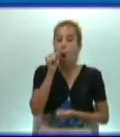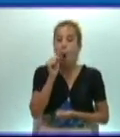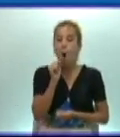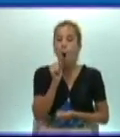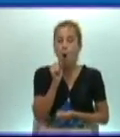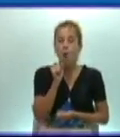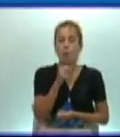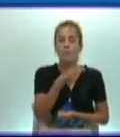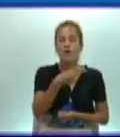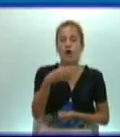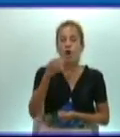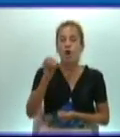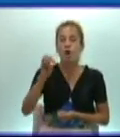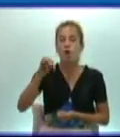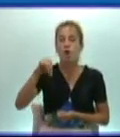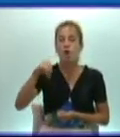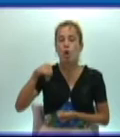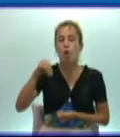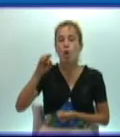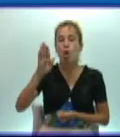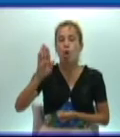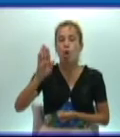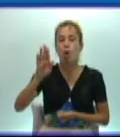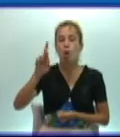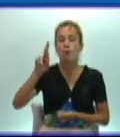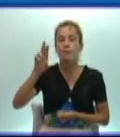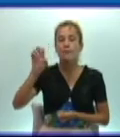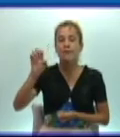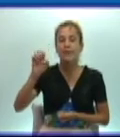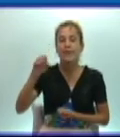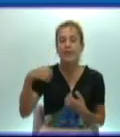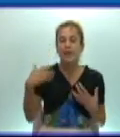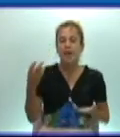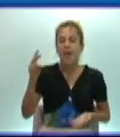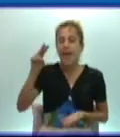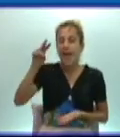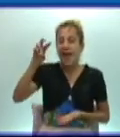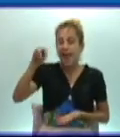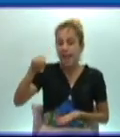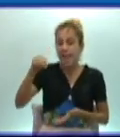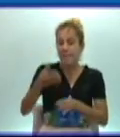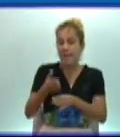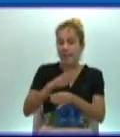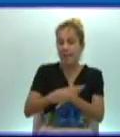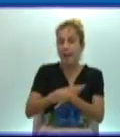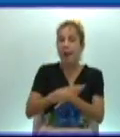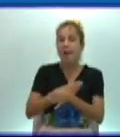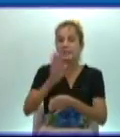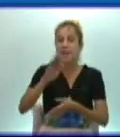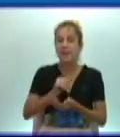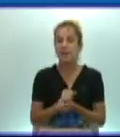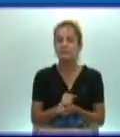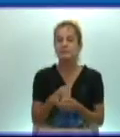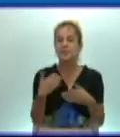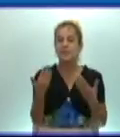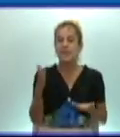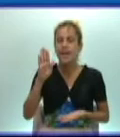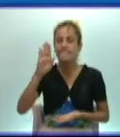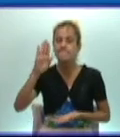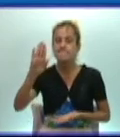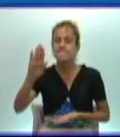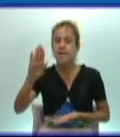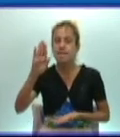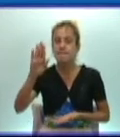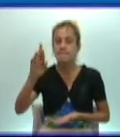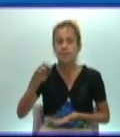dos reglas ortográficas que ustedes han estudiado. M antes de B y el uso de la B en el grupo